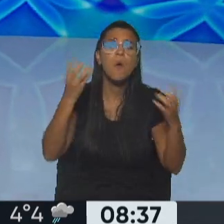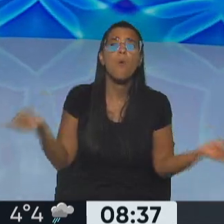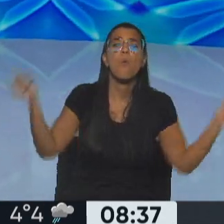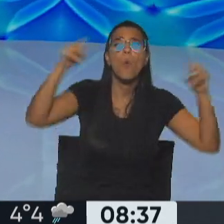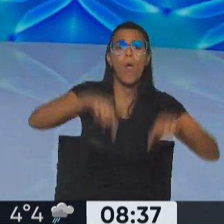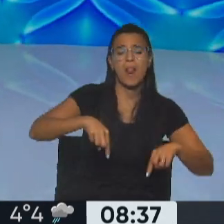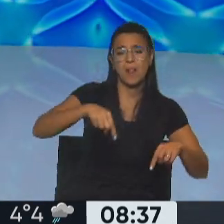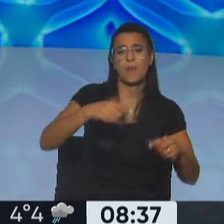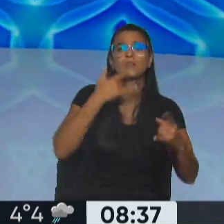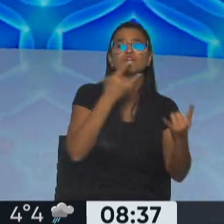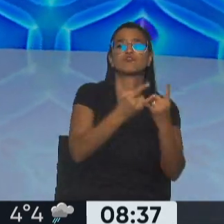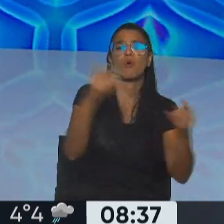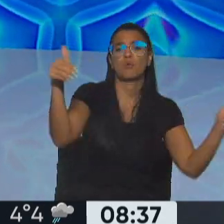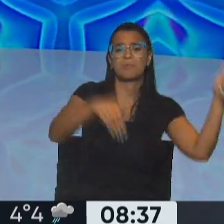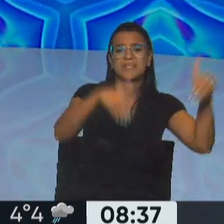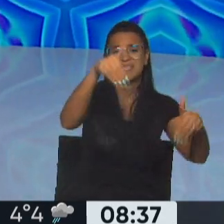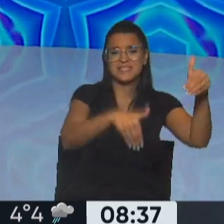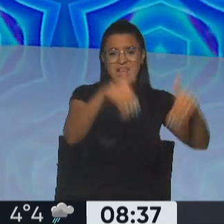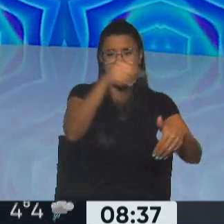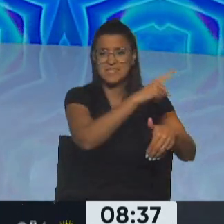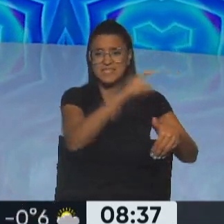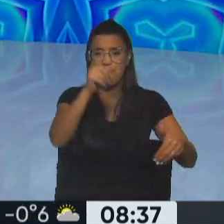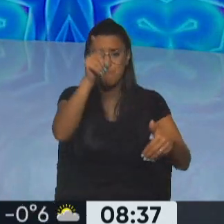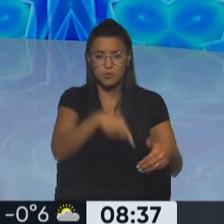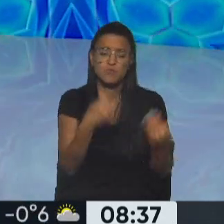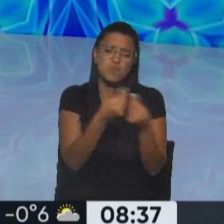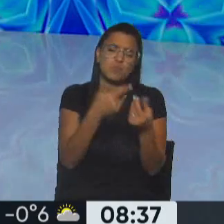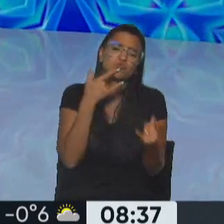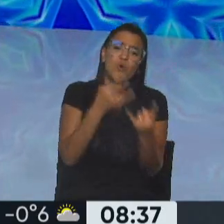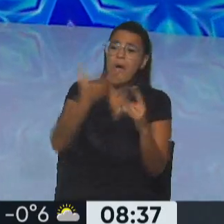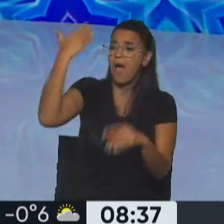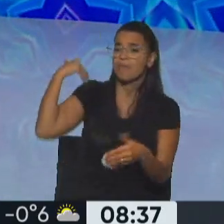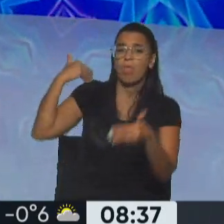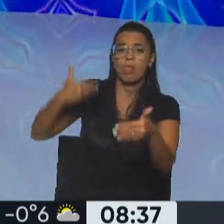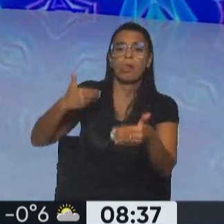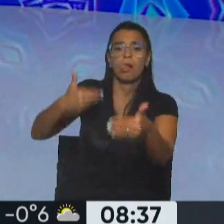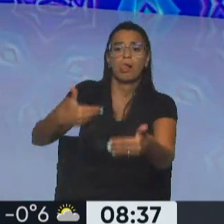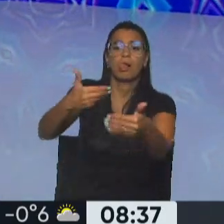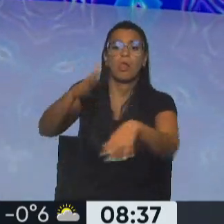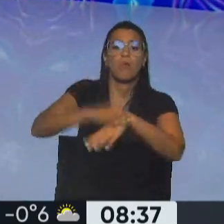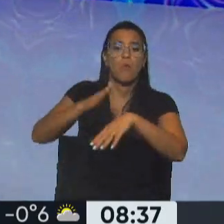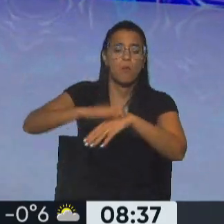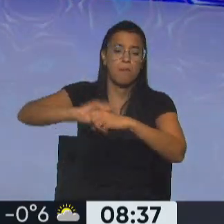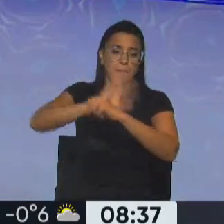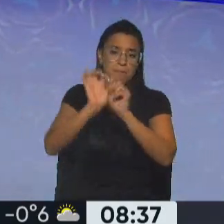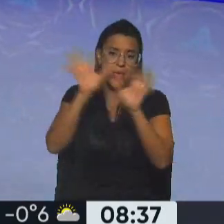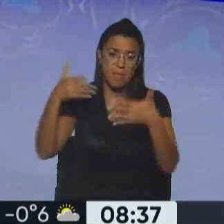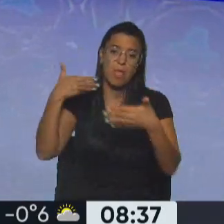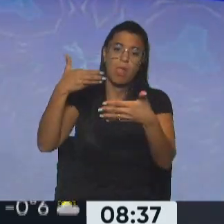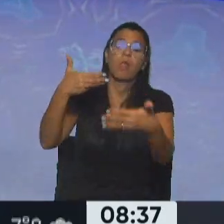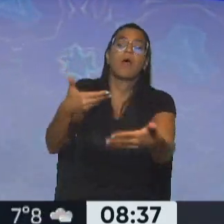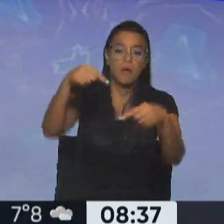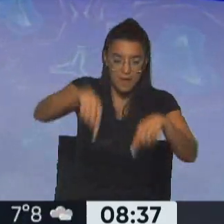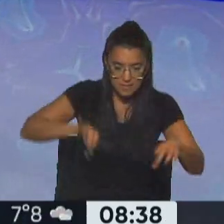la presencialidad al 100%. Hubo un montón de shows que habían sido postergados por pandemia, shows internacionales que se pudieron